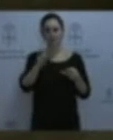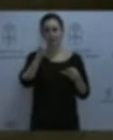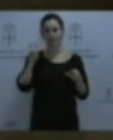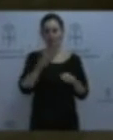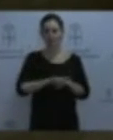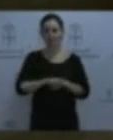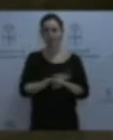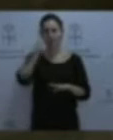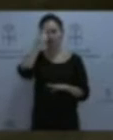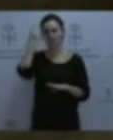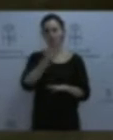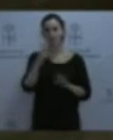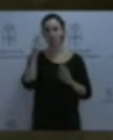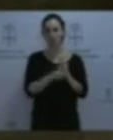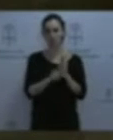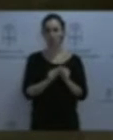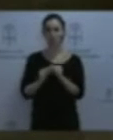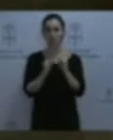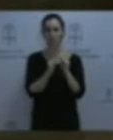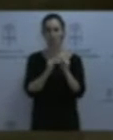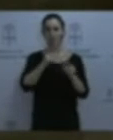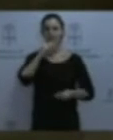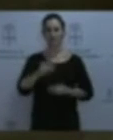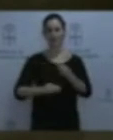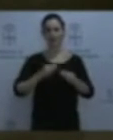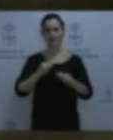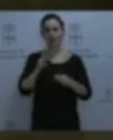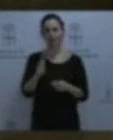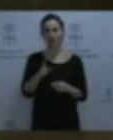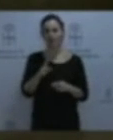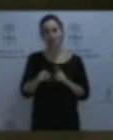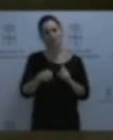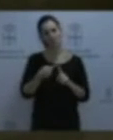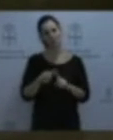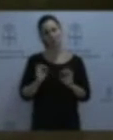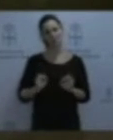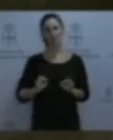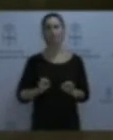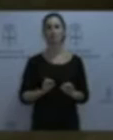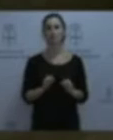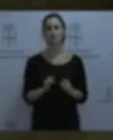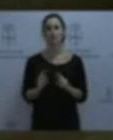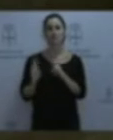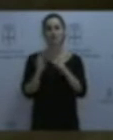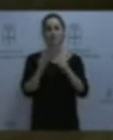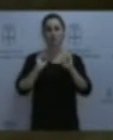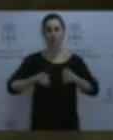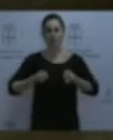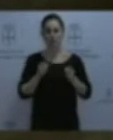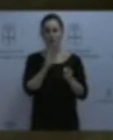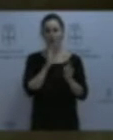respeto de las normas comunes, el ejercicio de derechos y la prevalencia del cientificismo. A la vista de este caso